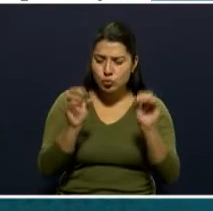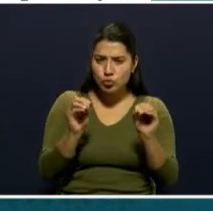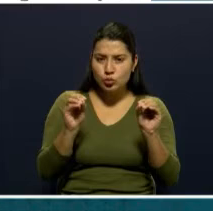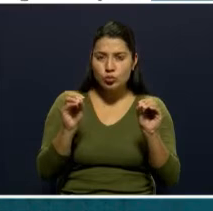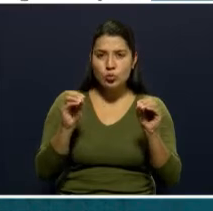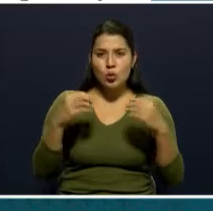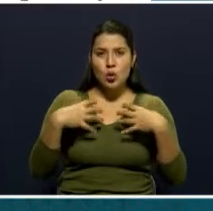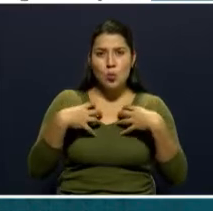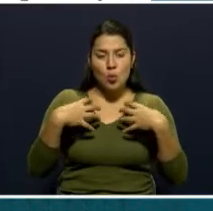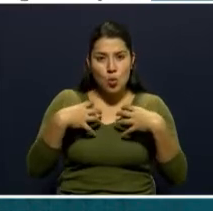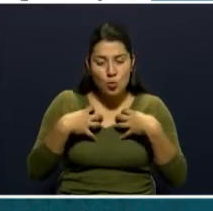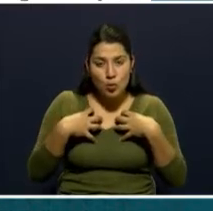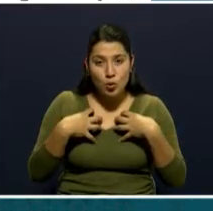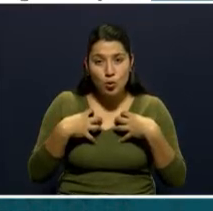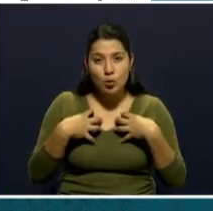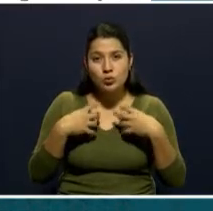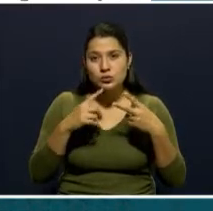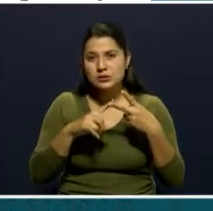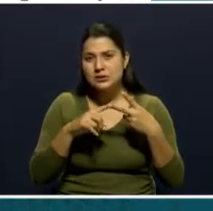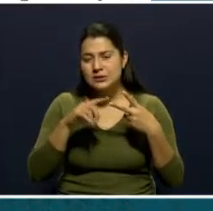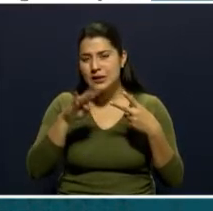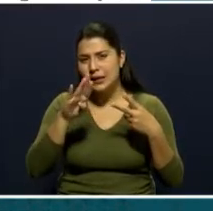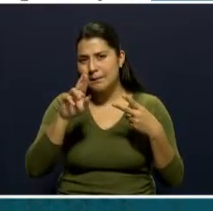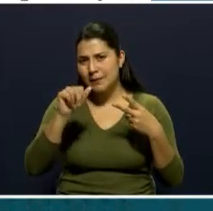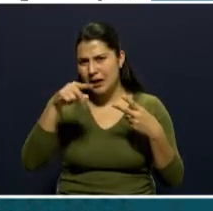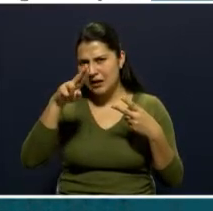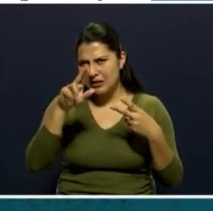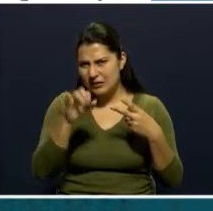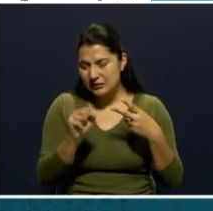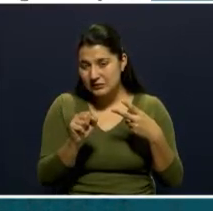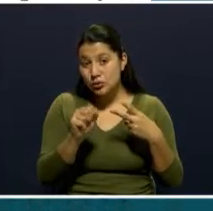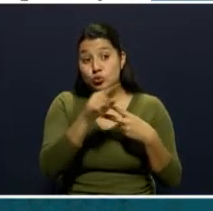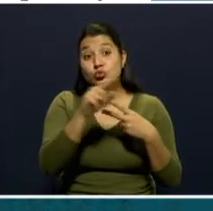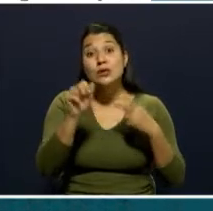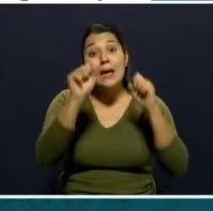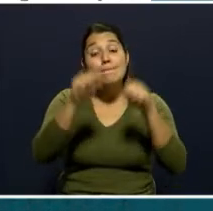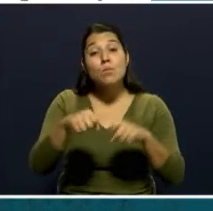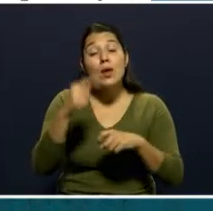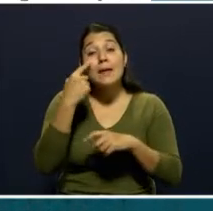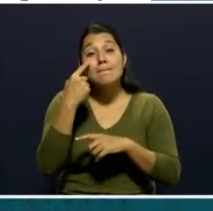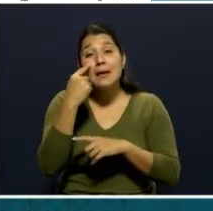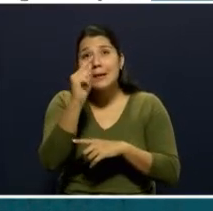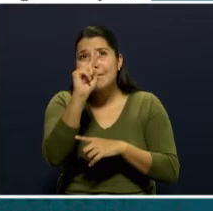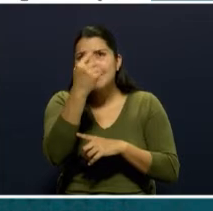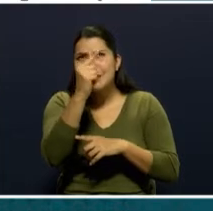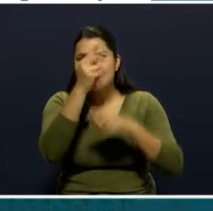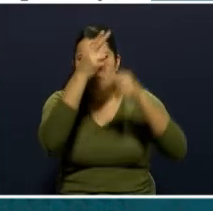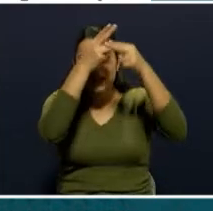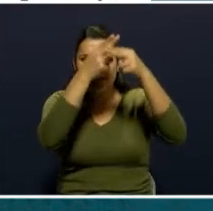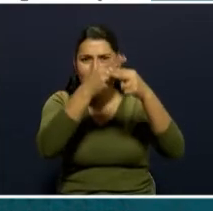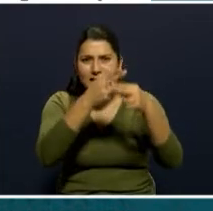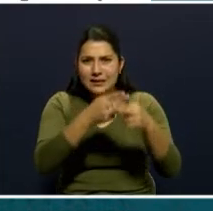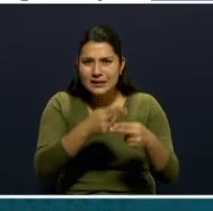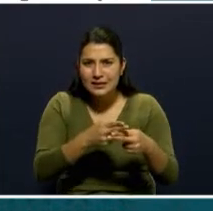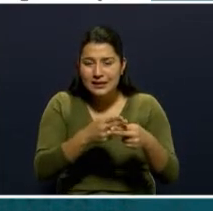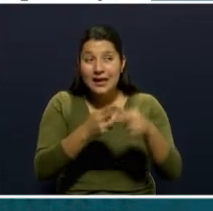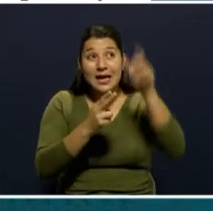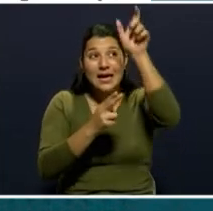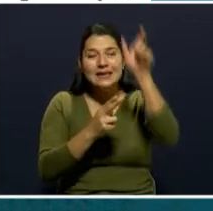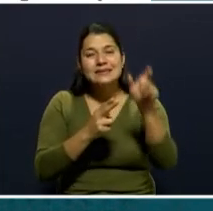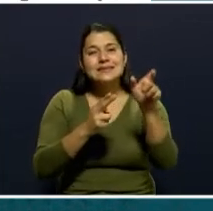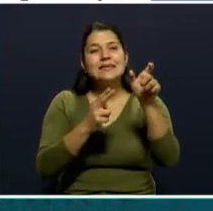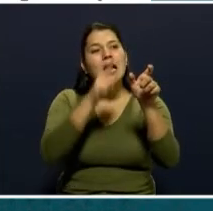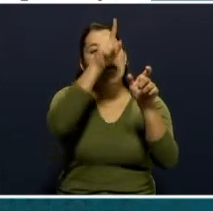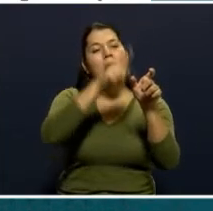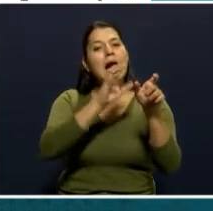pulmón, vemos que la primera columna es el tipo de células que tiene la primera proteína. La